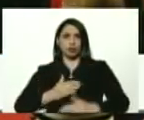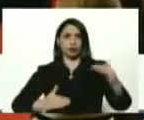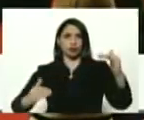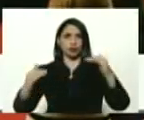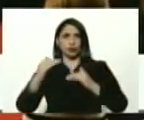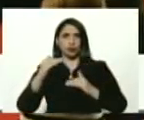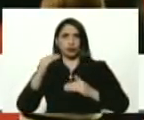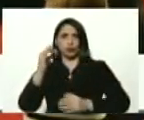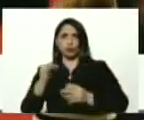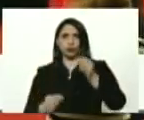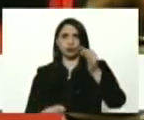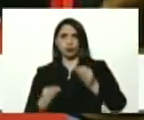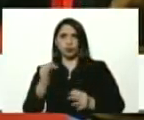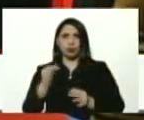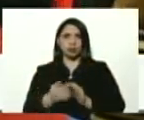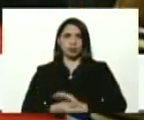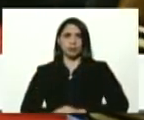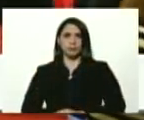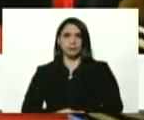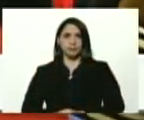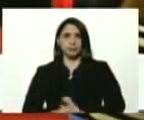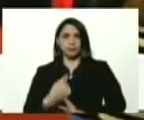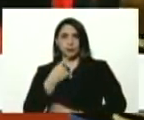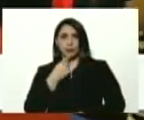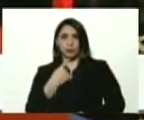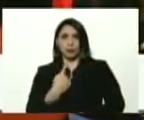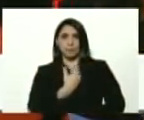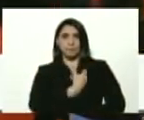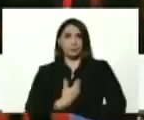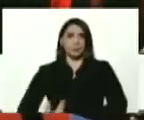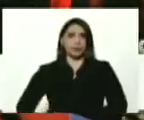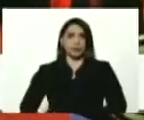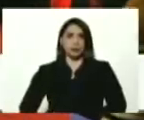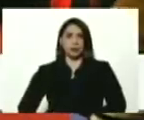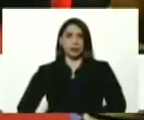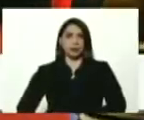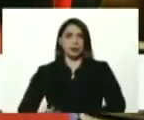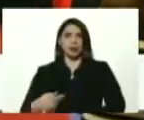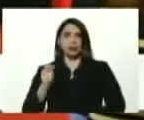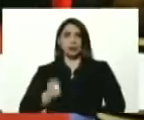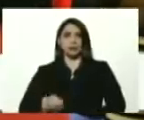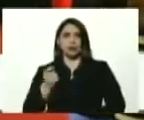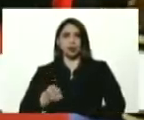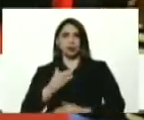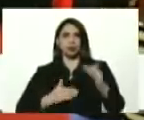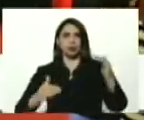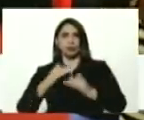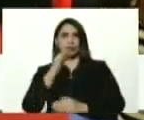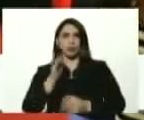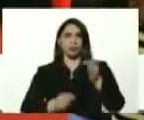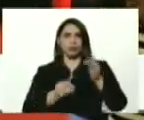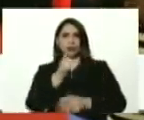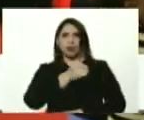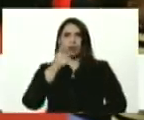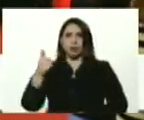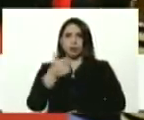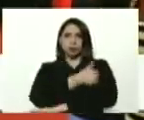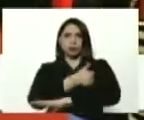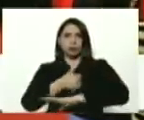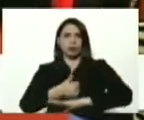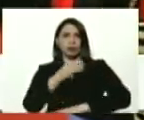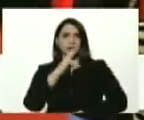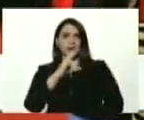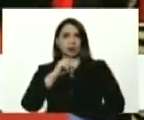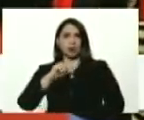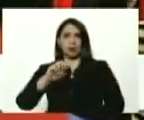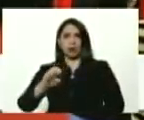de Caracas. Decía el presidente del Tribunal Supremo de Justicia, Michael Moreno, a cada una de estas autoridades del Consejo Nacional Electoral